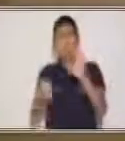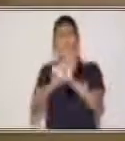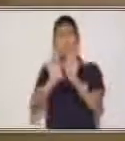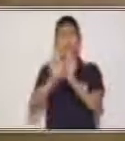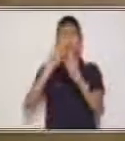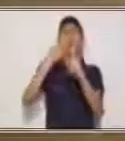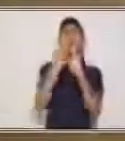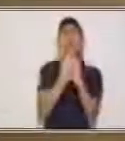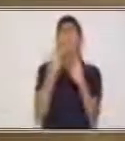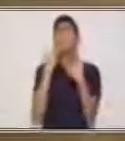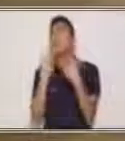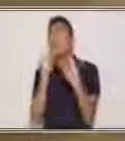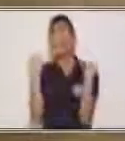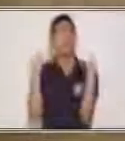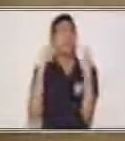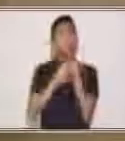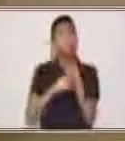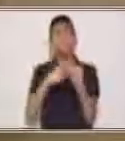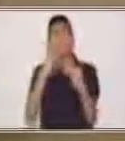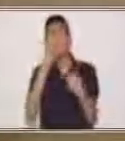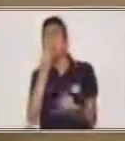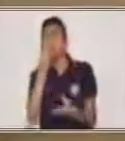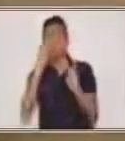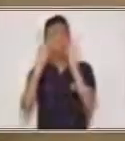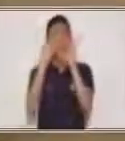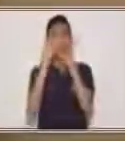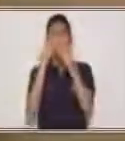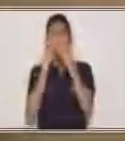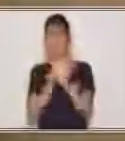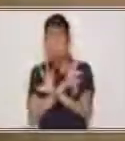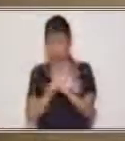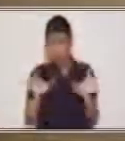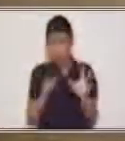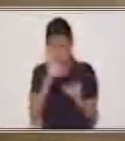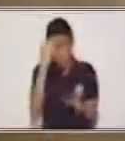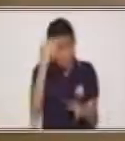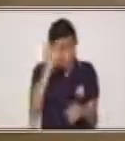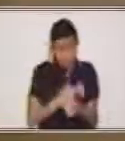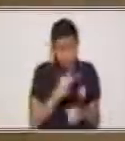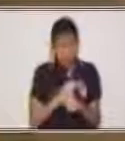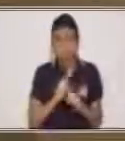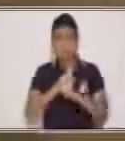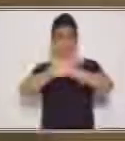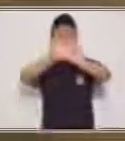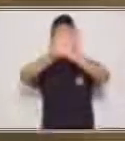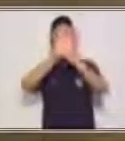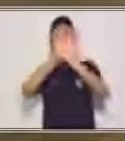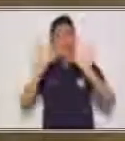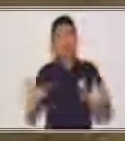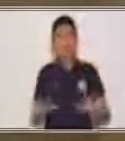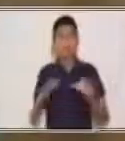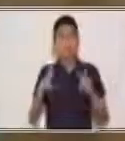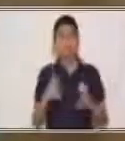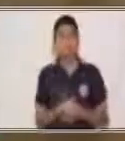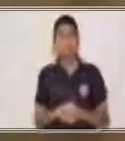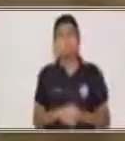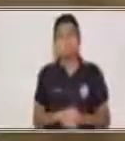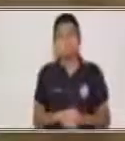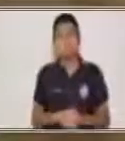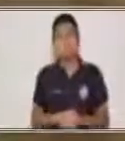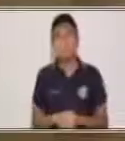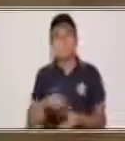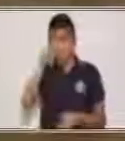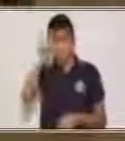idiomas y un arte culinario. Ya terminé mi lectura, haré el momento después. Escribo nuevamente